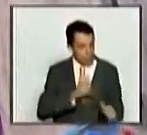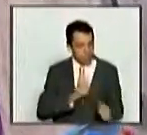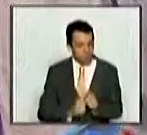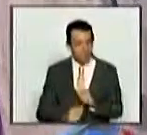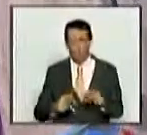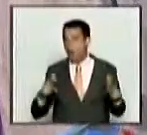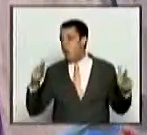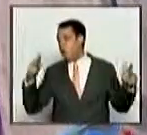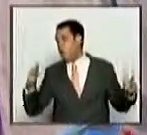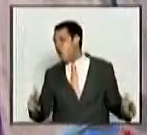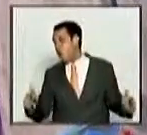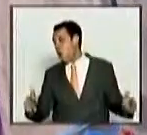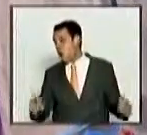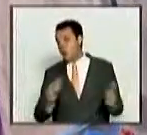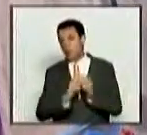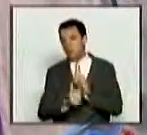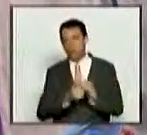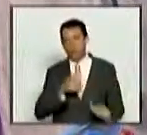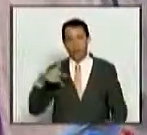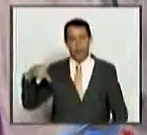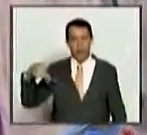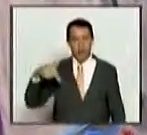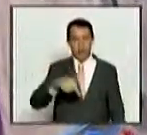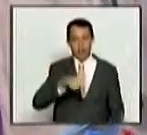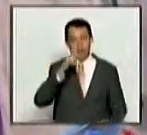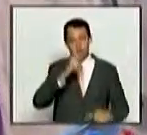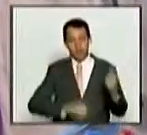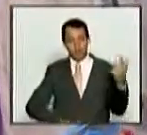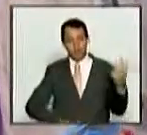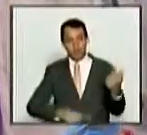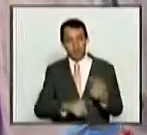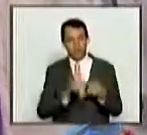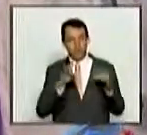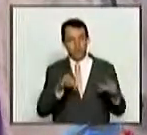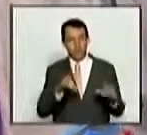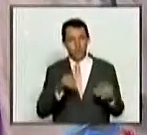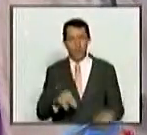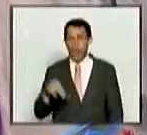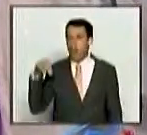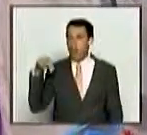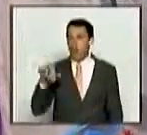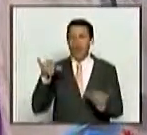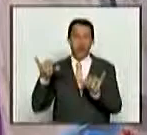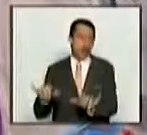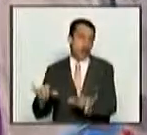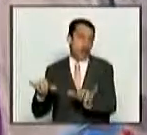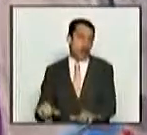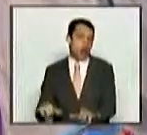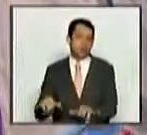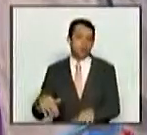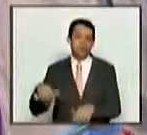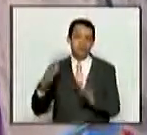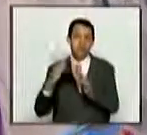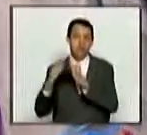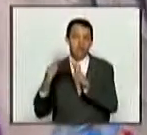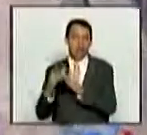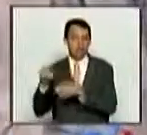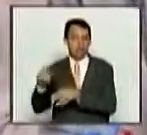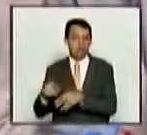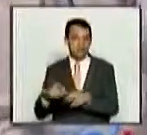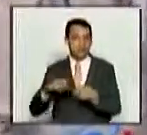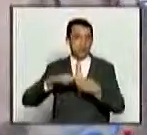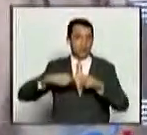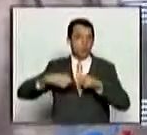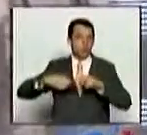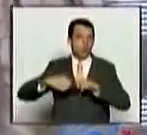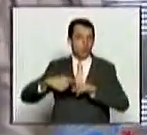Usted quédese quieto, no camine. Entonces una persona que tiene su dolor lumbar, le hacen y lo mandan para la casa. ¿Qué hace el músculo?